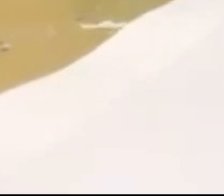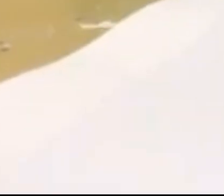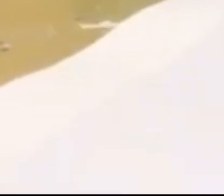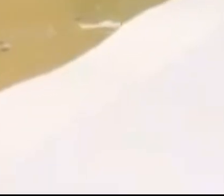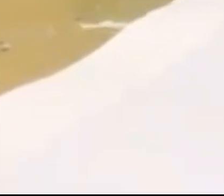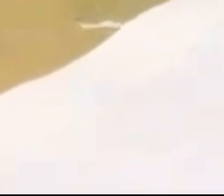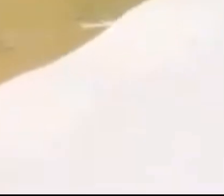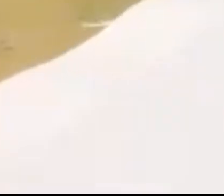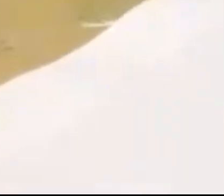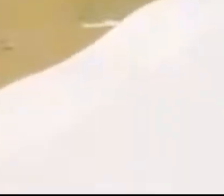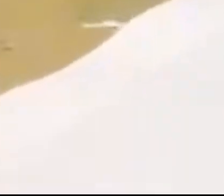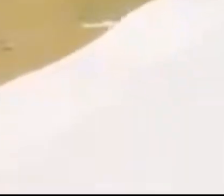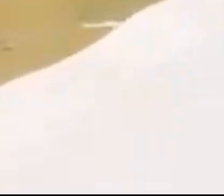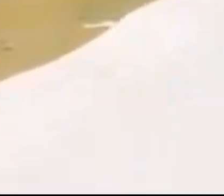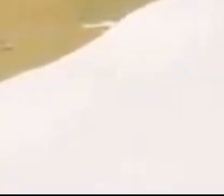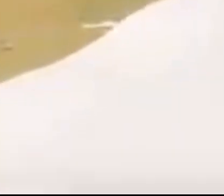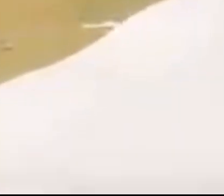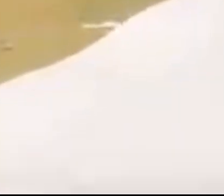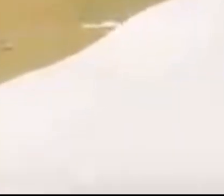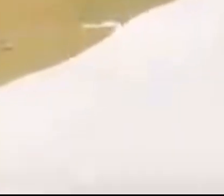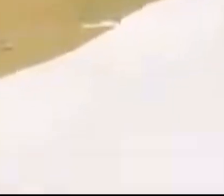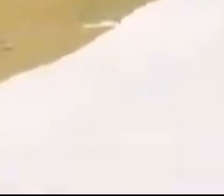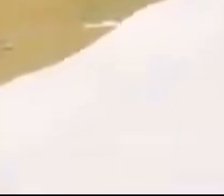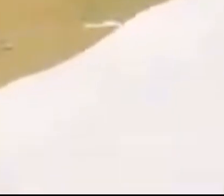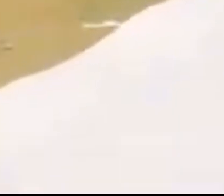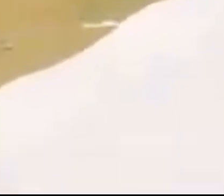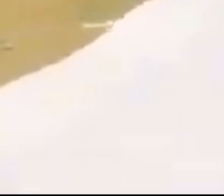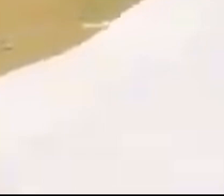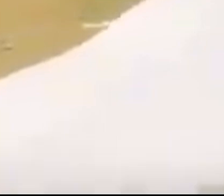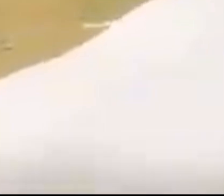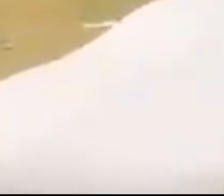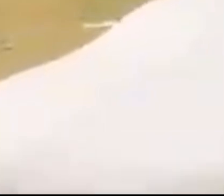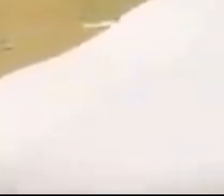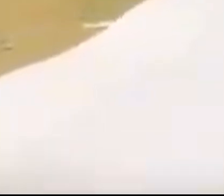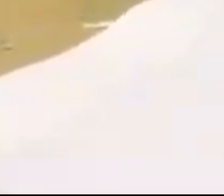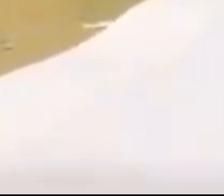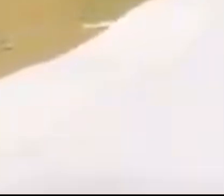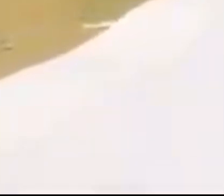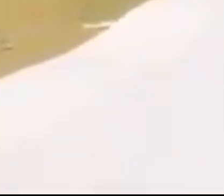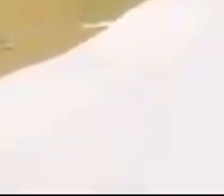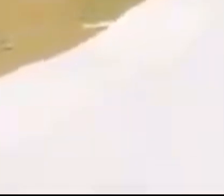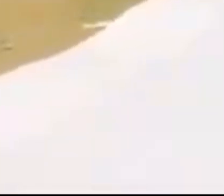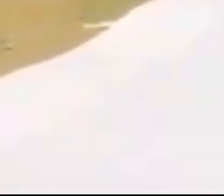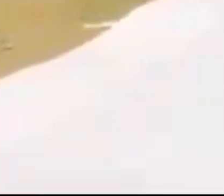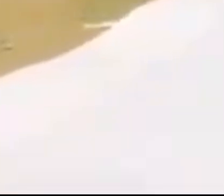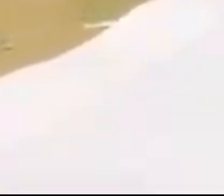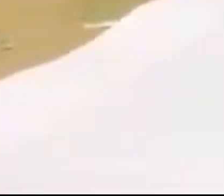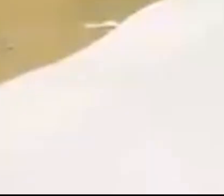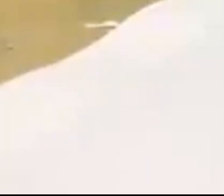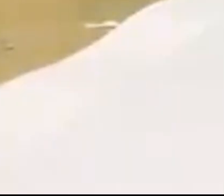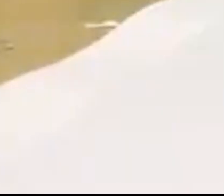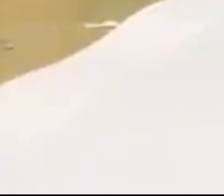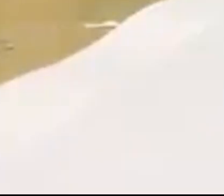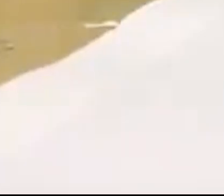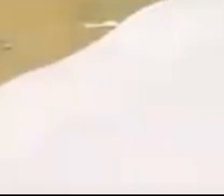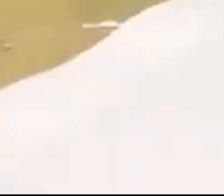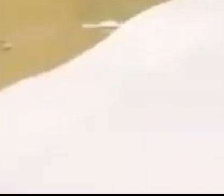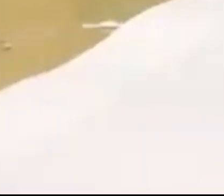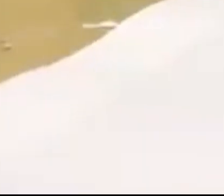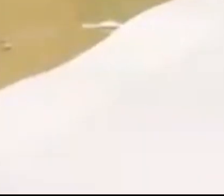Más criolla que la arepa e imponente como el Salto Ángel, recorren en mis venas el amarillo, azul y rojo. Nacida en la Gran